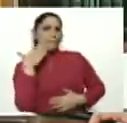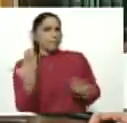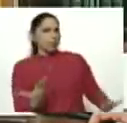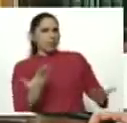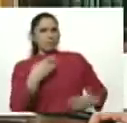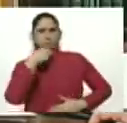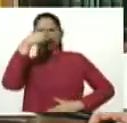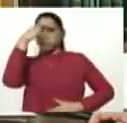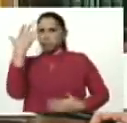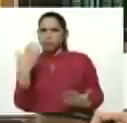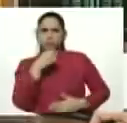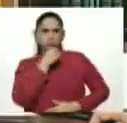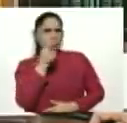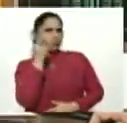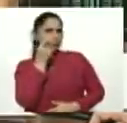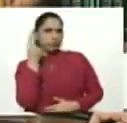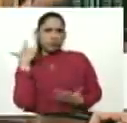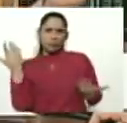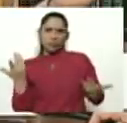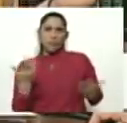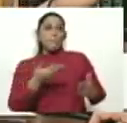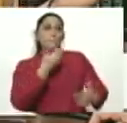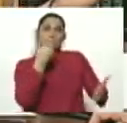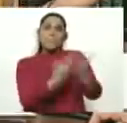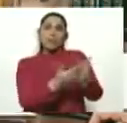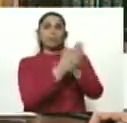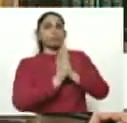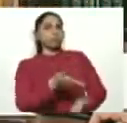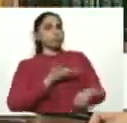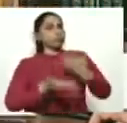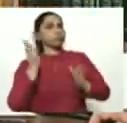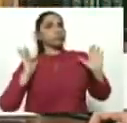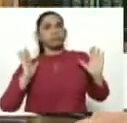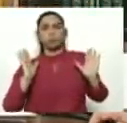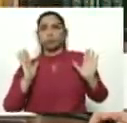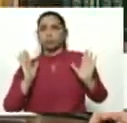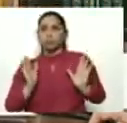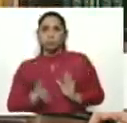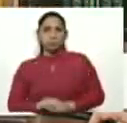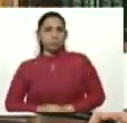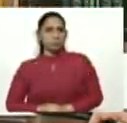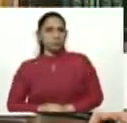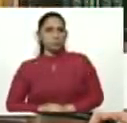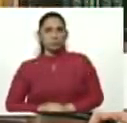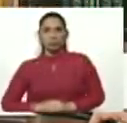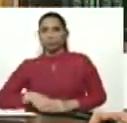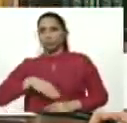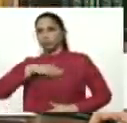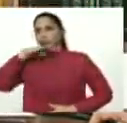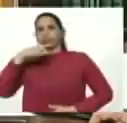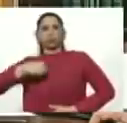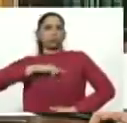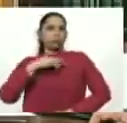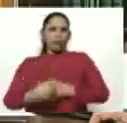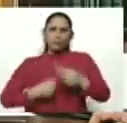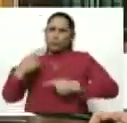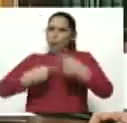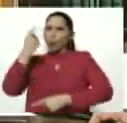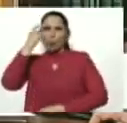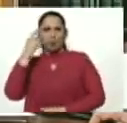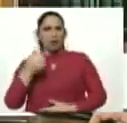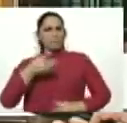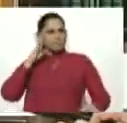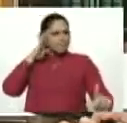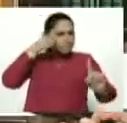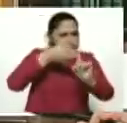a su papá, a su abuelo. Yo les pido colaboración. Ya es bastante lo que estamos haciendo todos los días dedicado